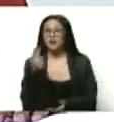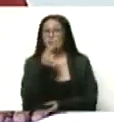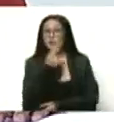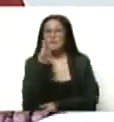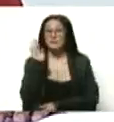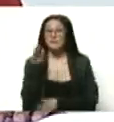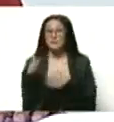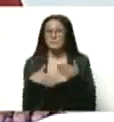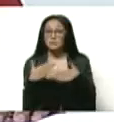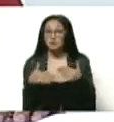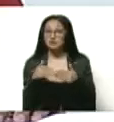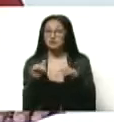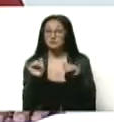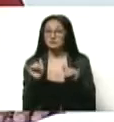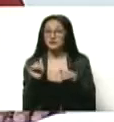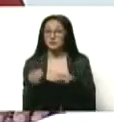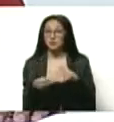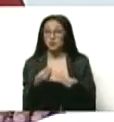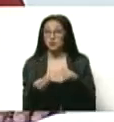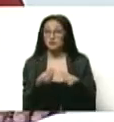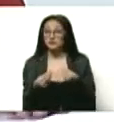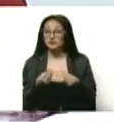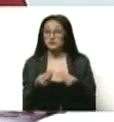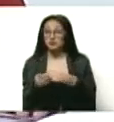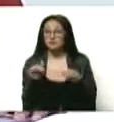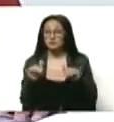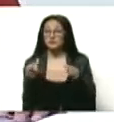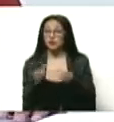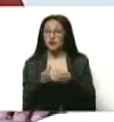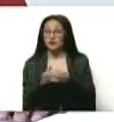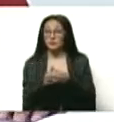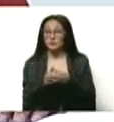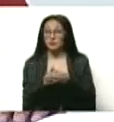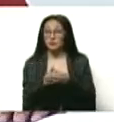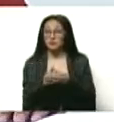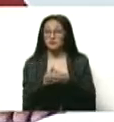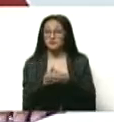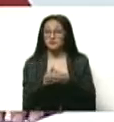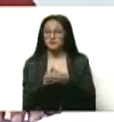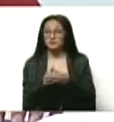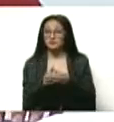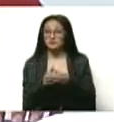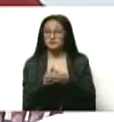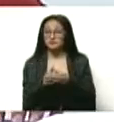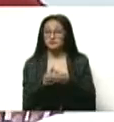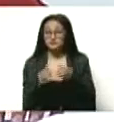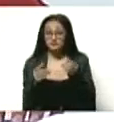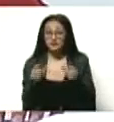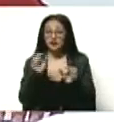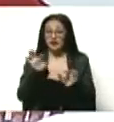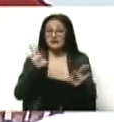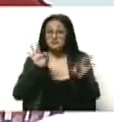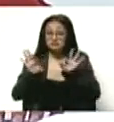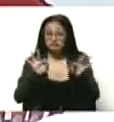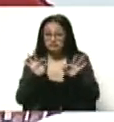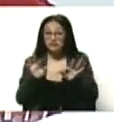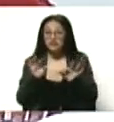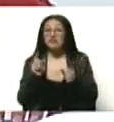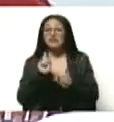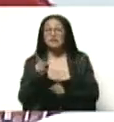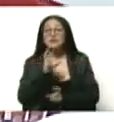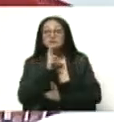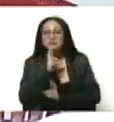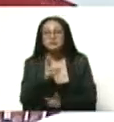en el proceso que se hizo, lo juramenta el equipo, pues, organizador. El propulsor o propulsora definido debe transmitir el resultado a la